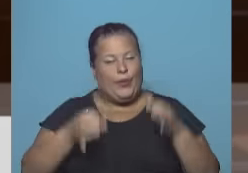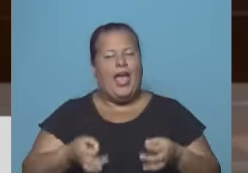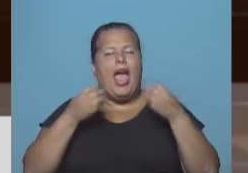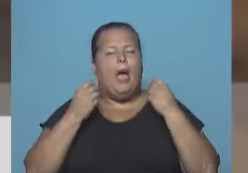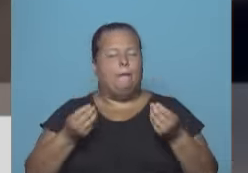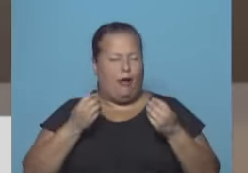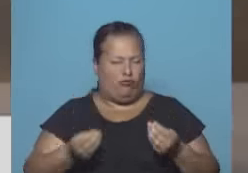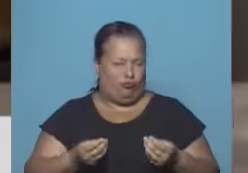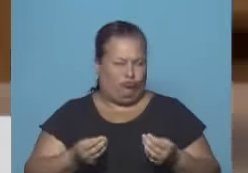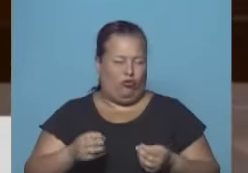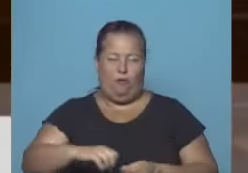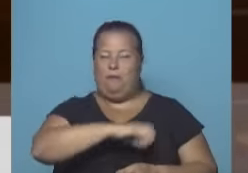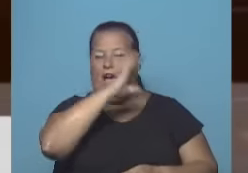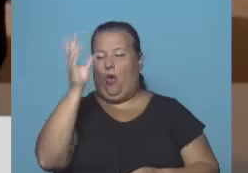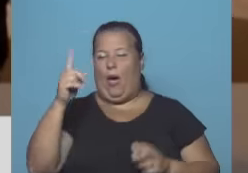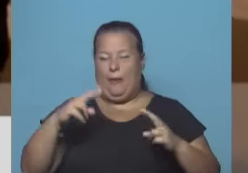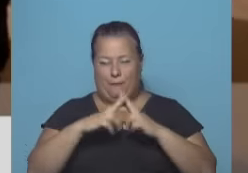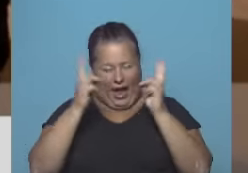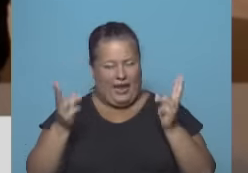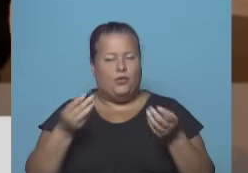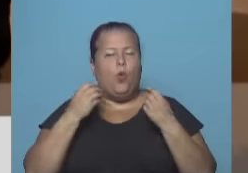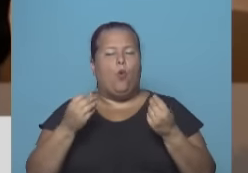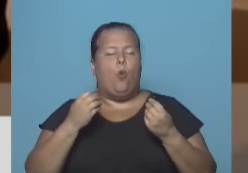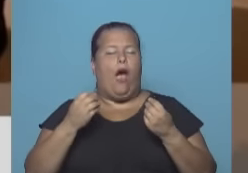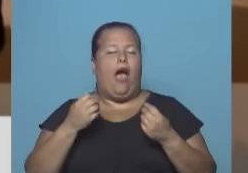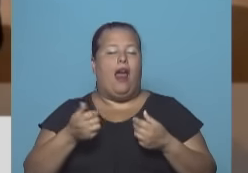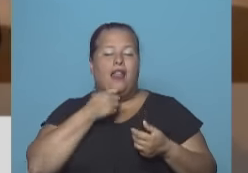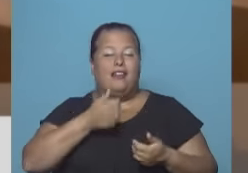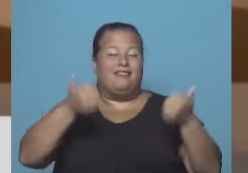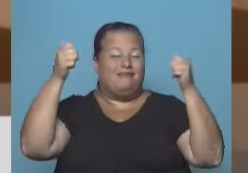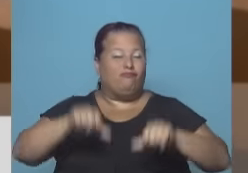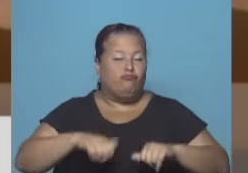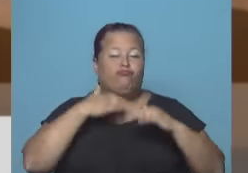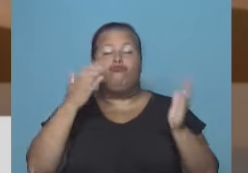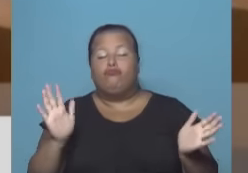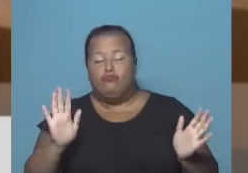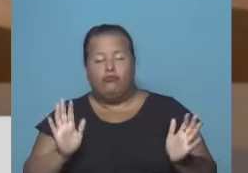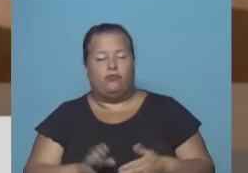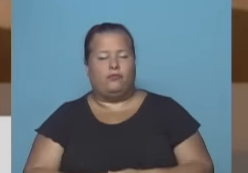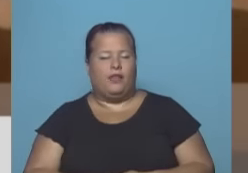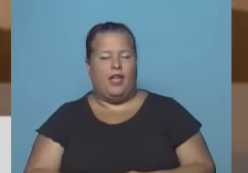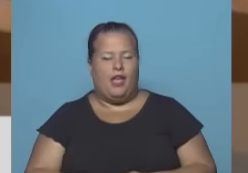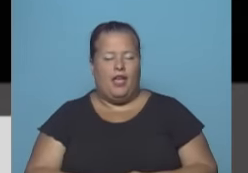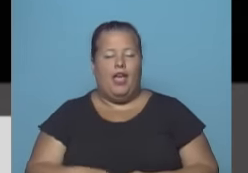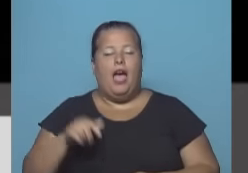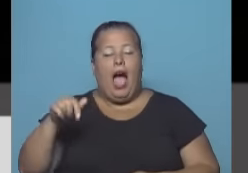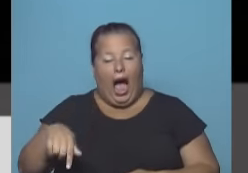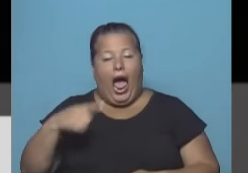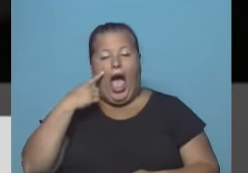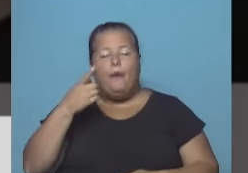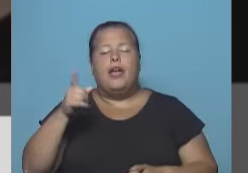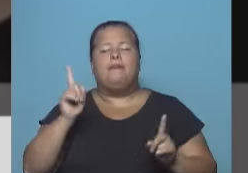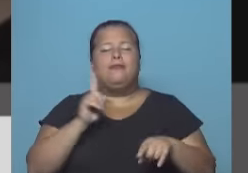ha sucedido durante la madrugada en París, cuál ha sido el éxito de los operativos o no. Vamos a escuchar el